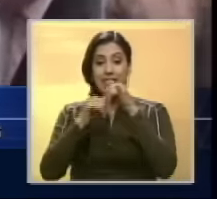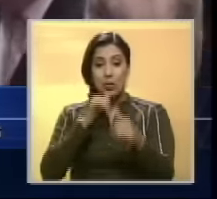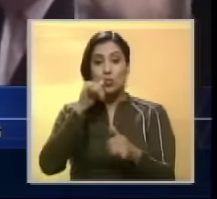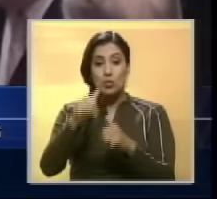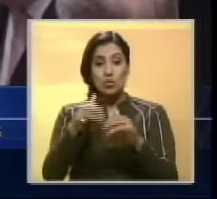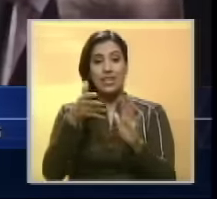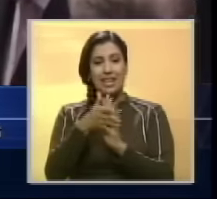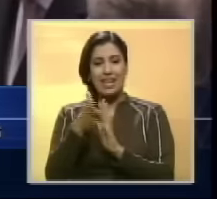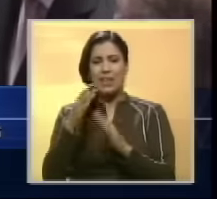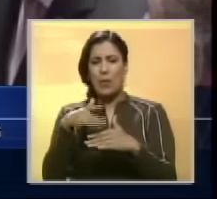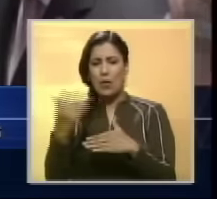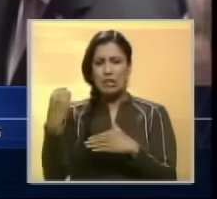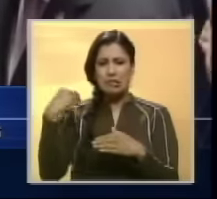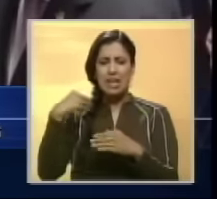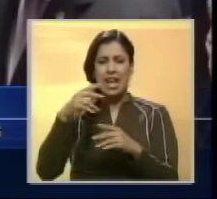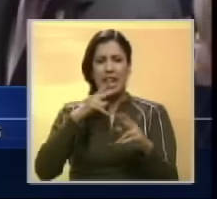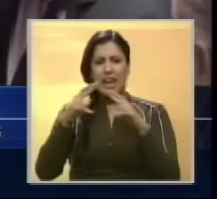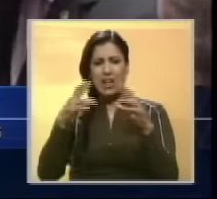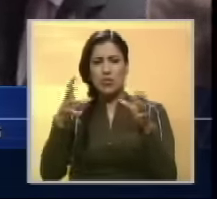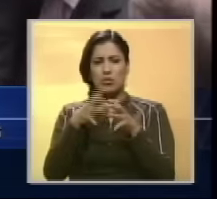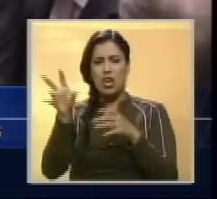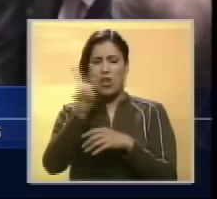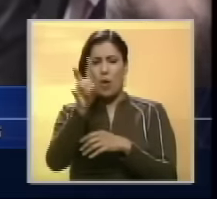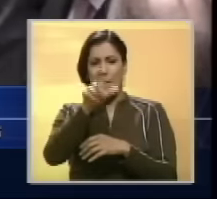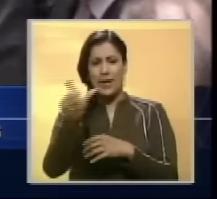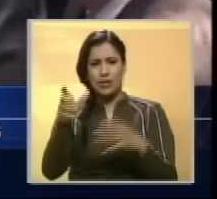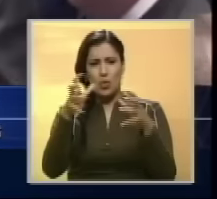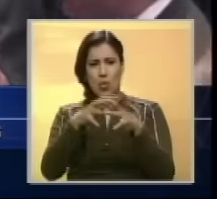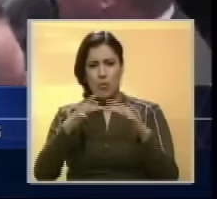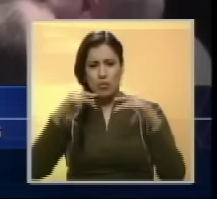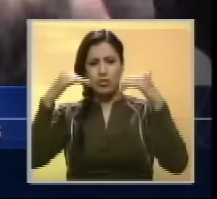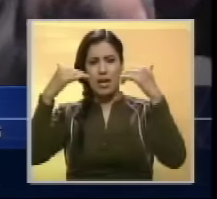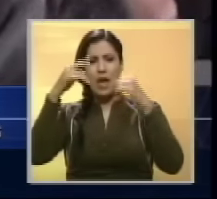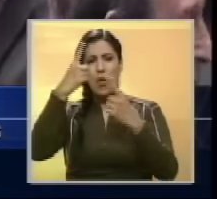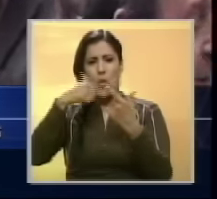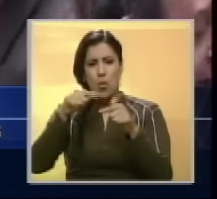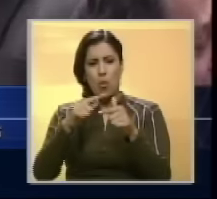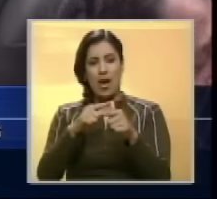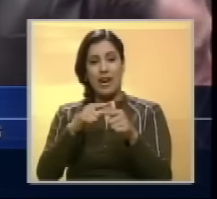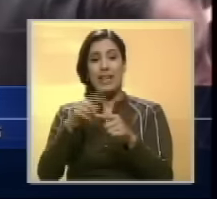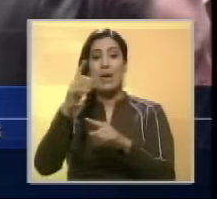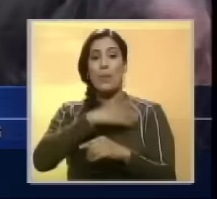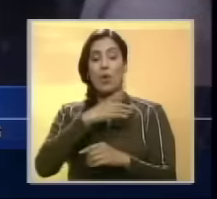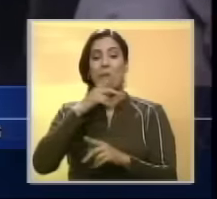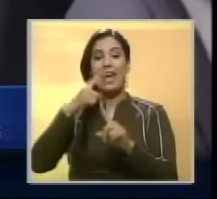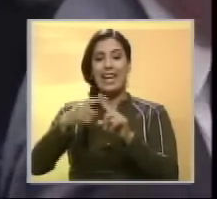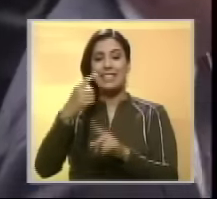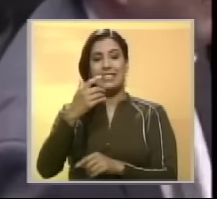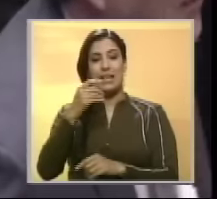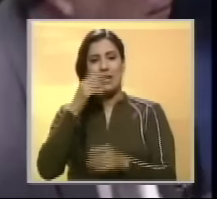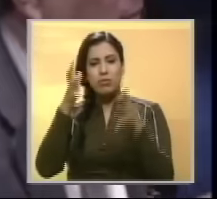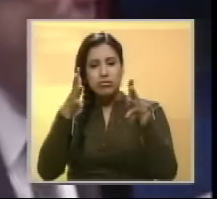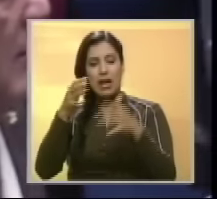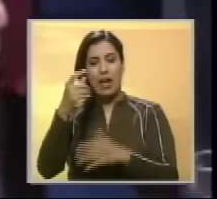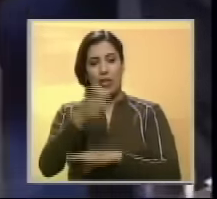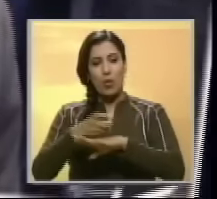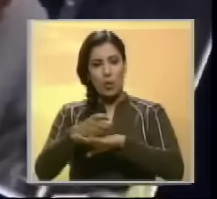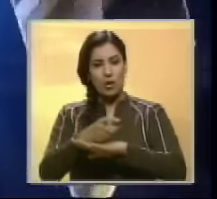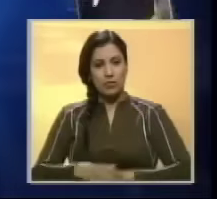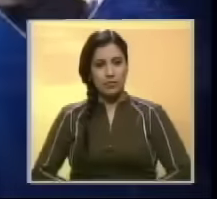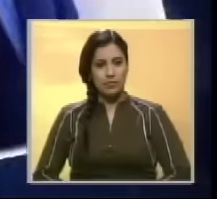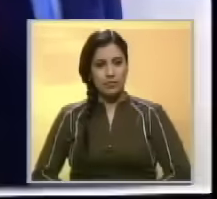basan en las relaciones formuladas por el senador del sidio do Amaral exp portavoz del gobierno en el